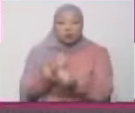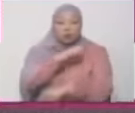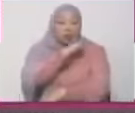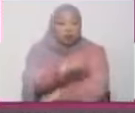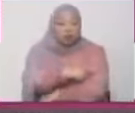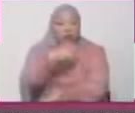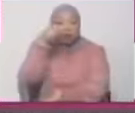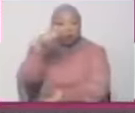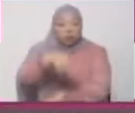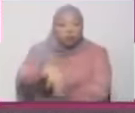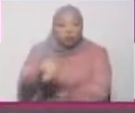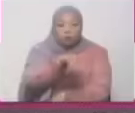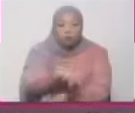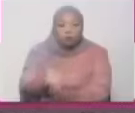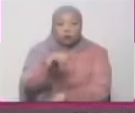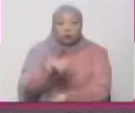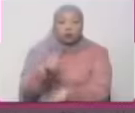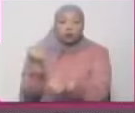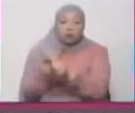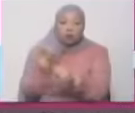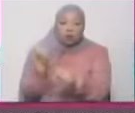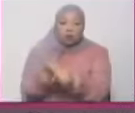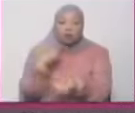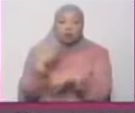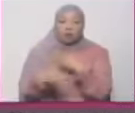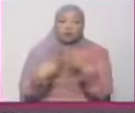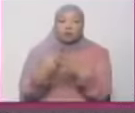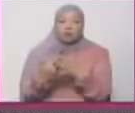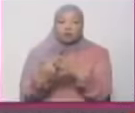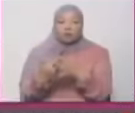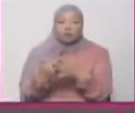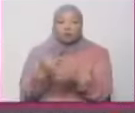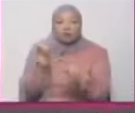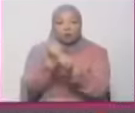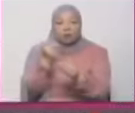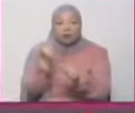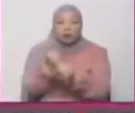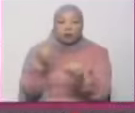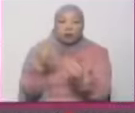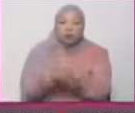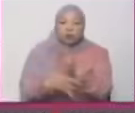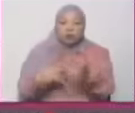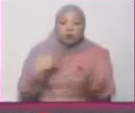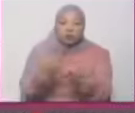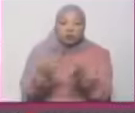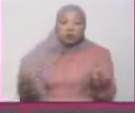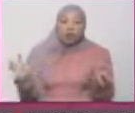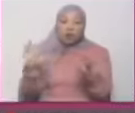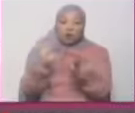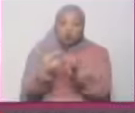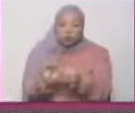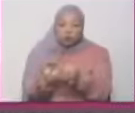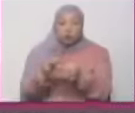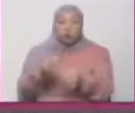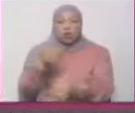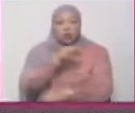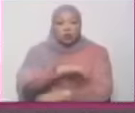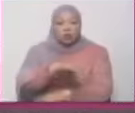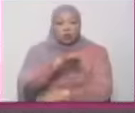popular expansivo, la doctrina de la unión